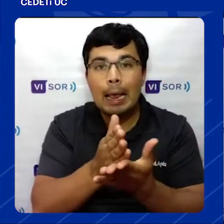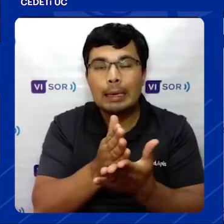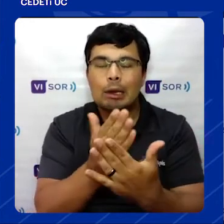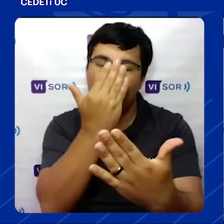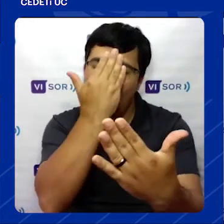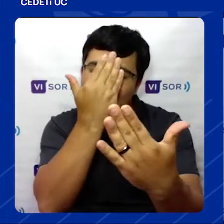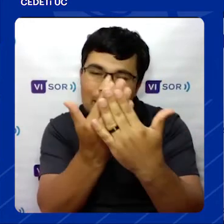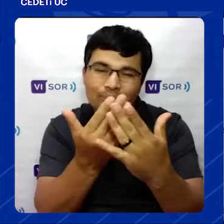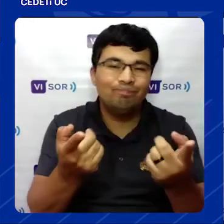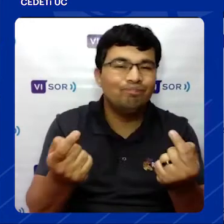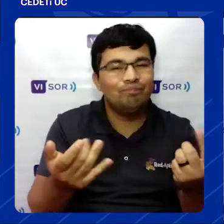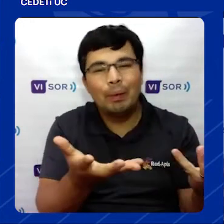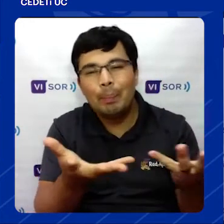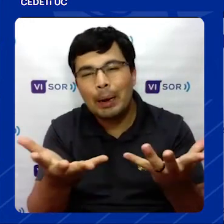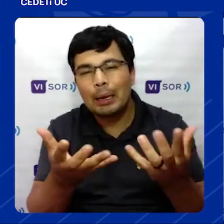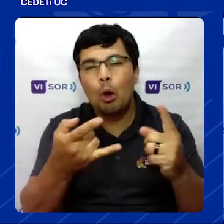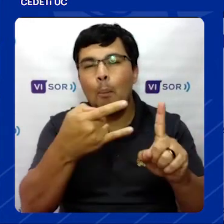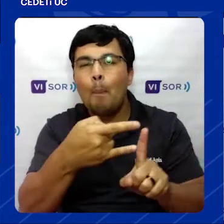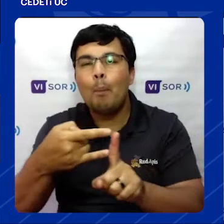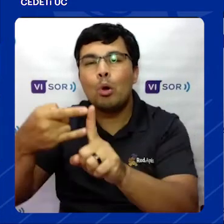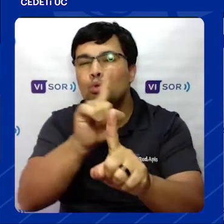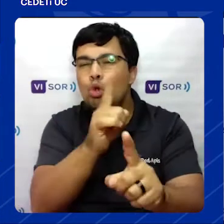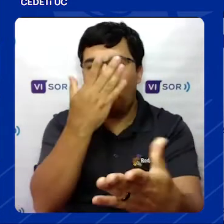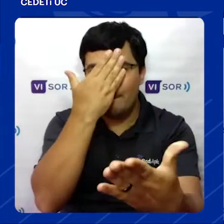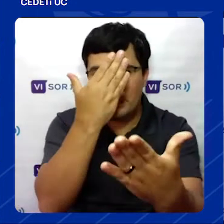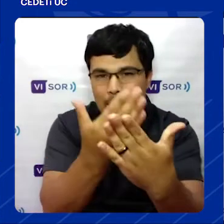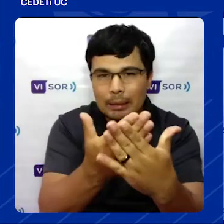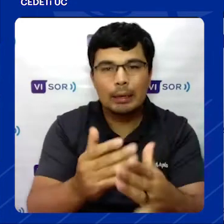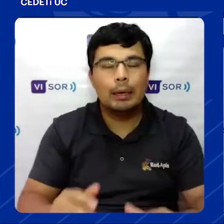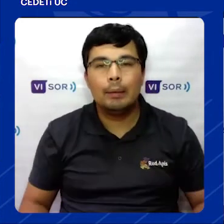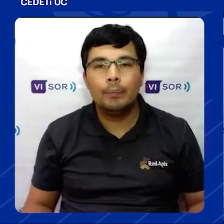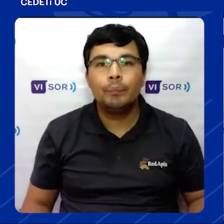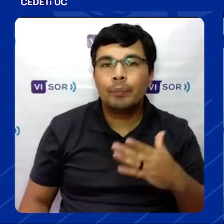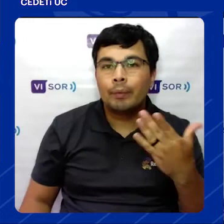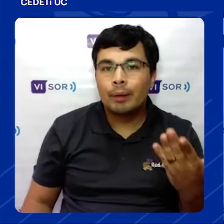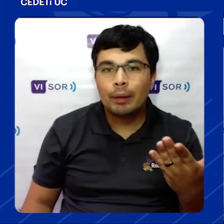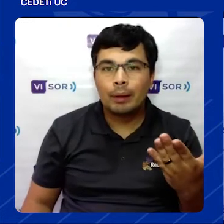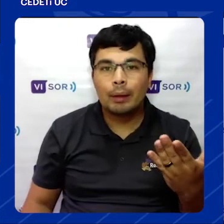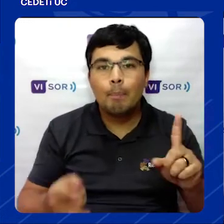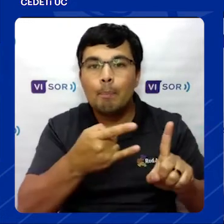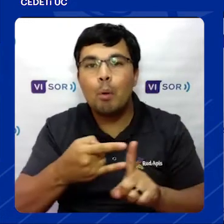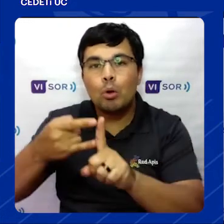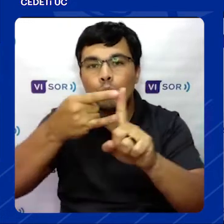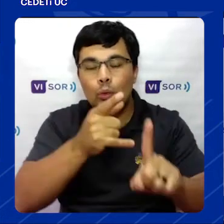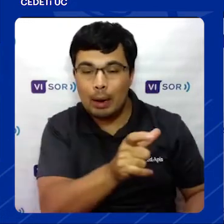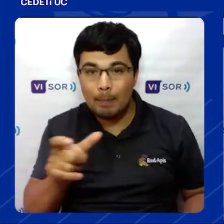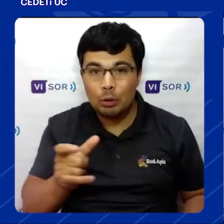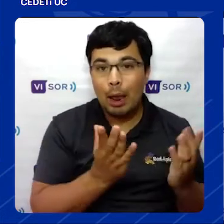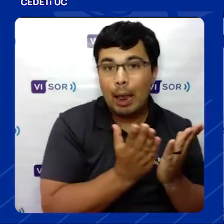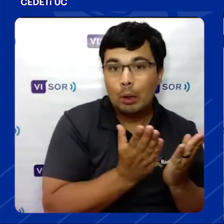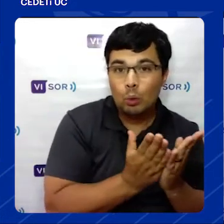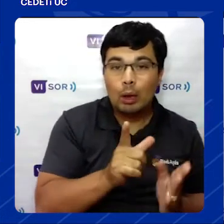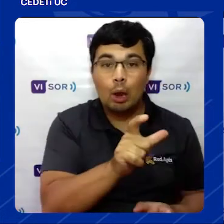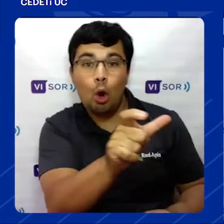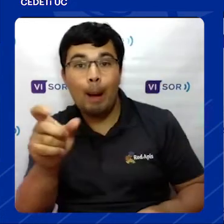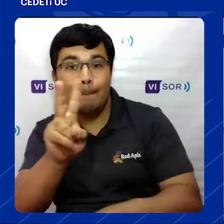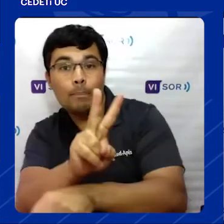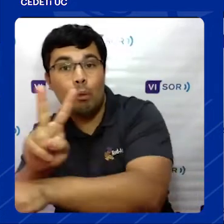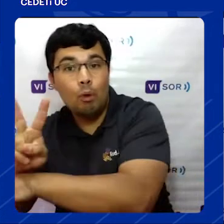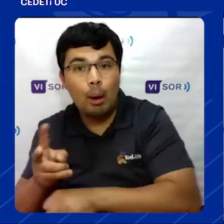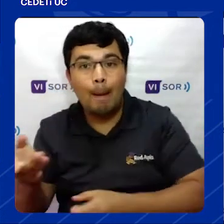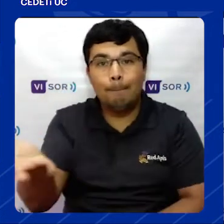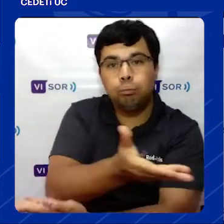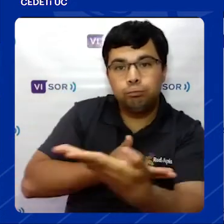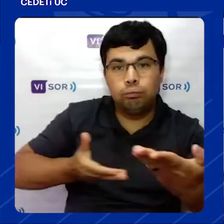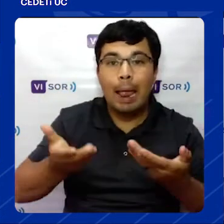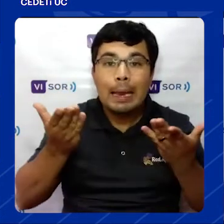presenciales de verdad, sino que por Zoom. Son 3 clases sincrónicas en que van a interactuar los estudiantes con las profesoras y ahí